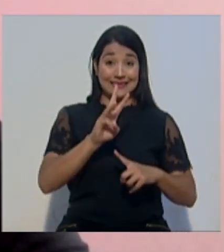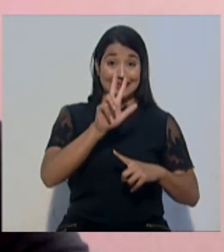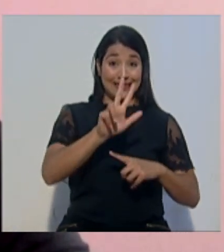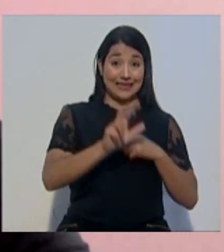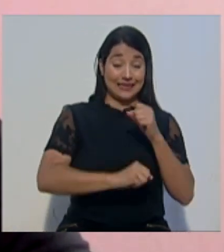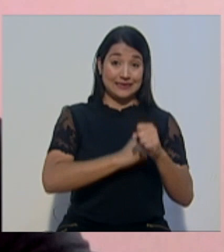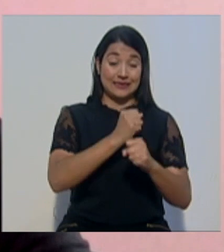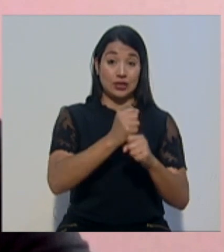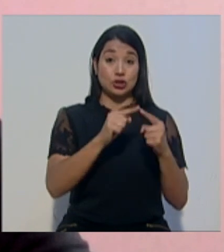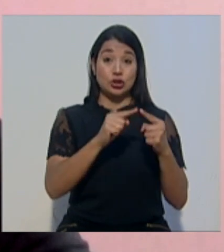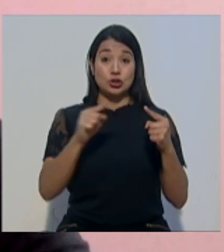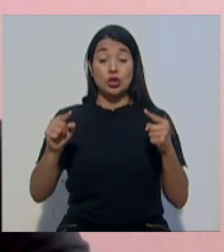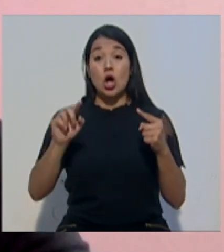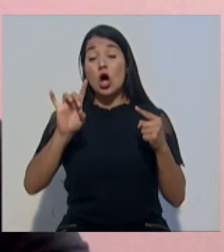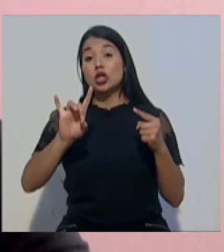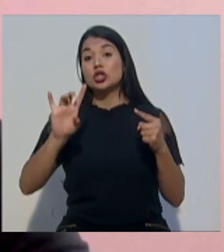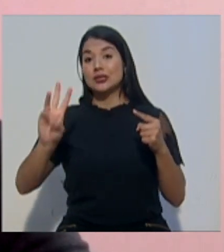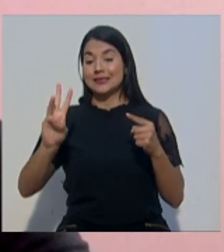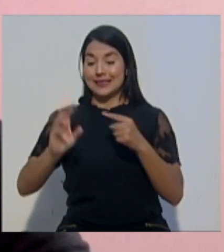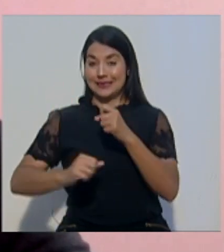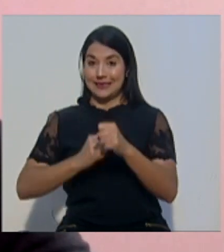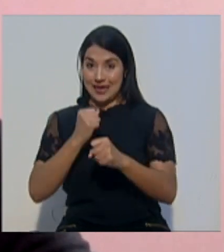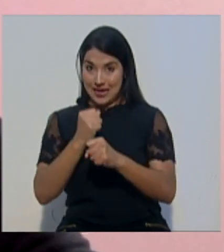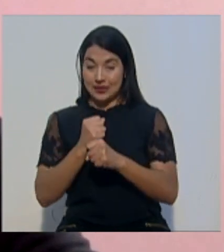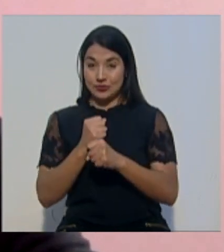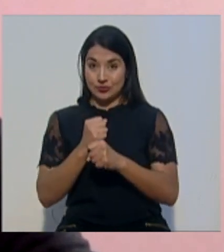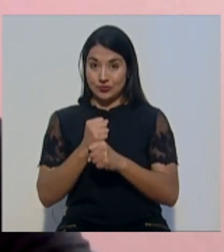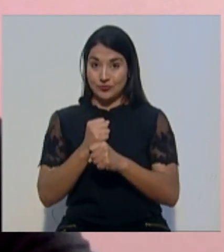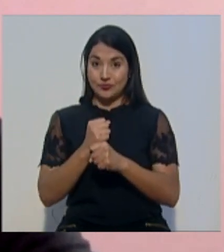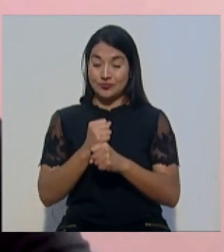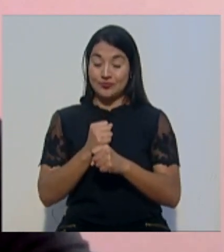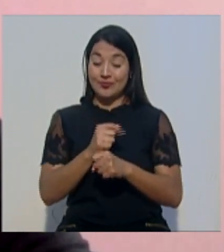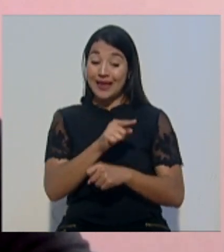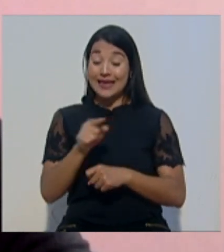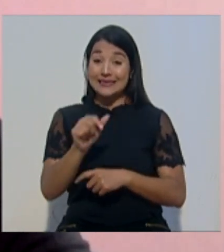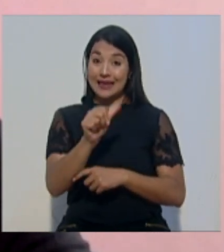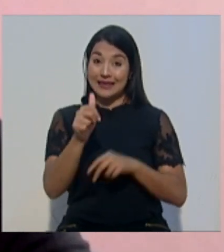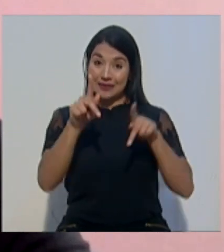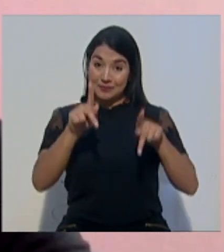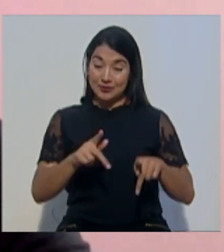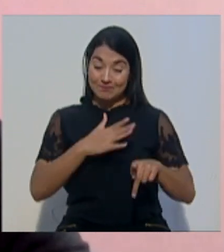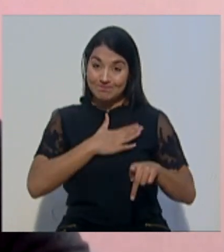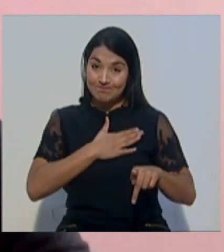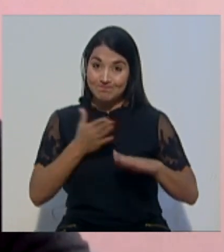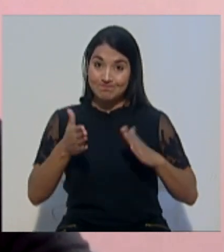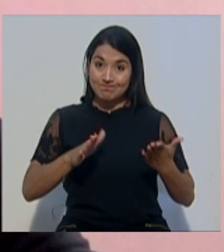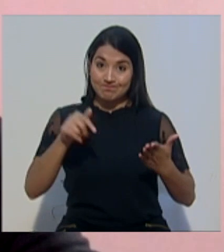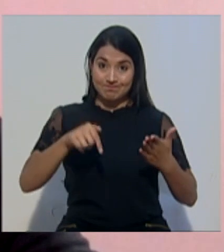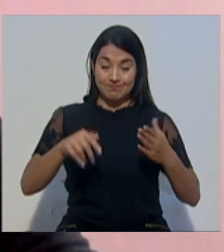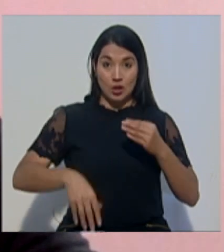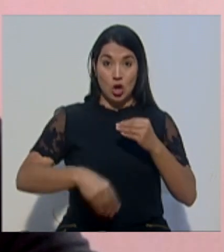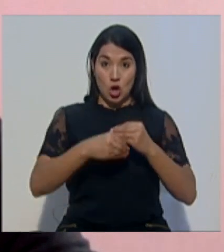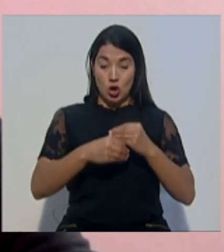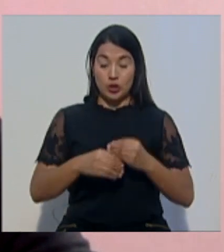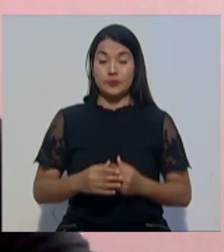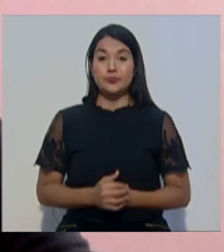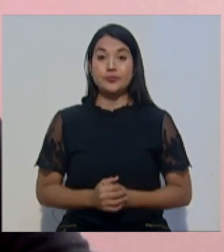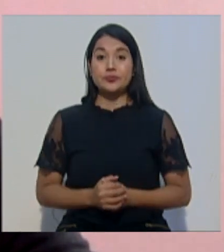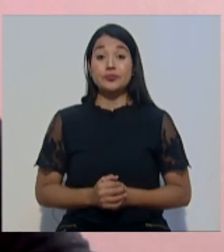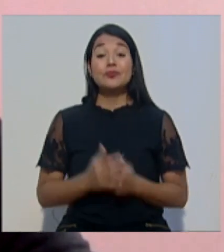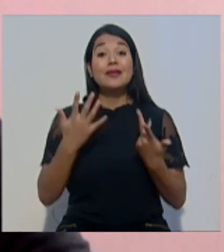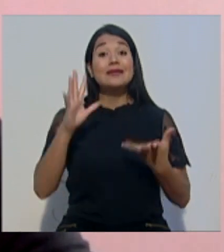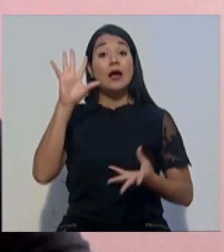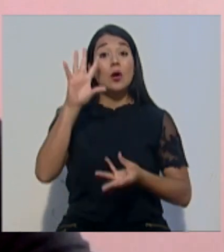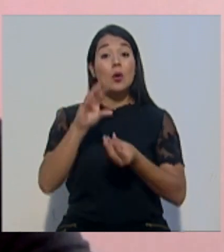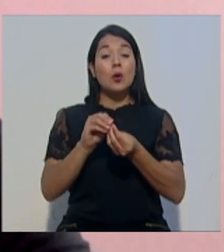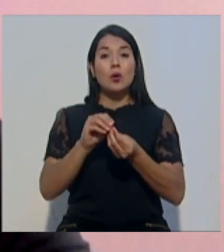hasta los 86 años de los 10 lamentables fallecimientos que se contabilizan hoy. En total, ascendemos